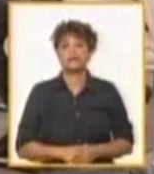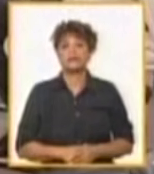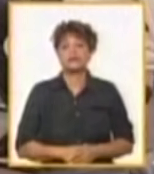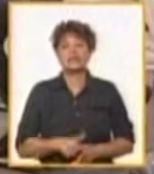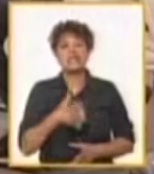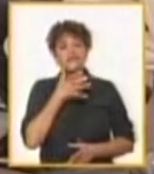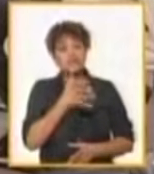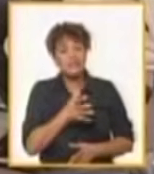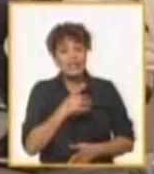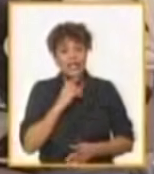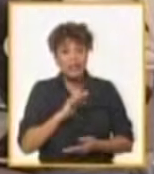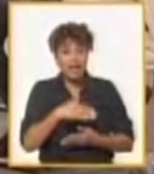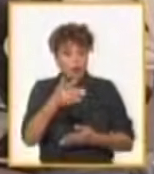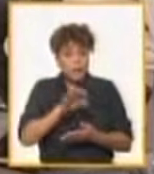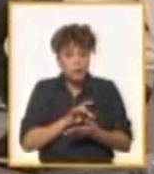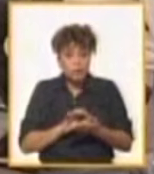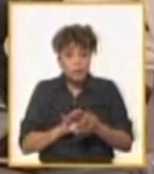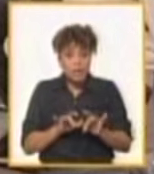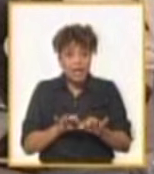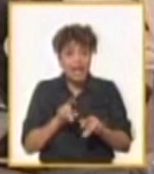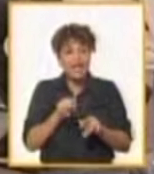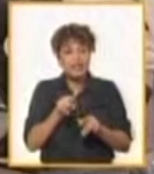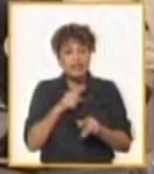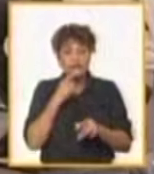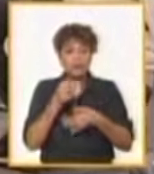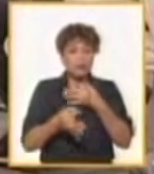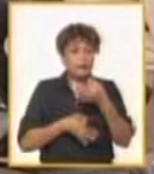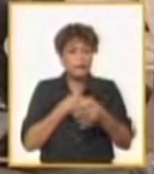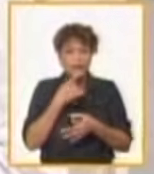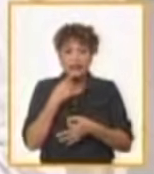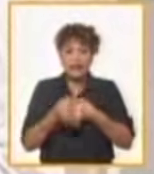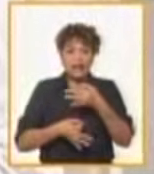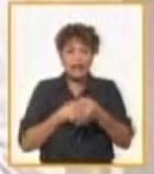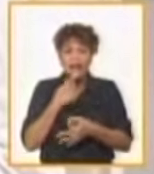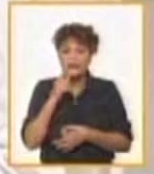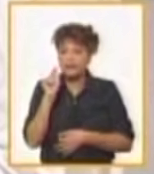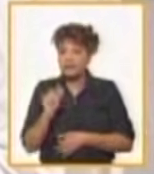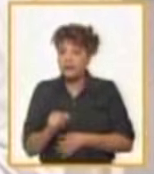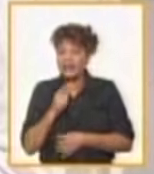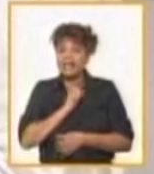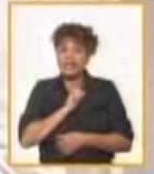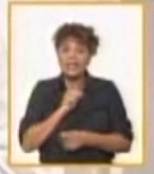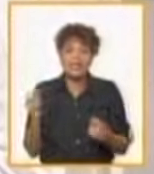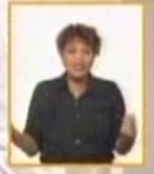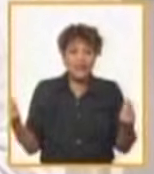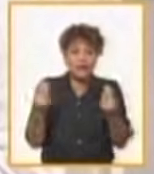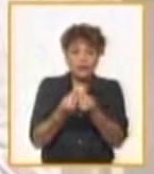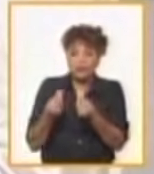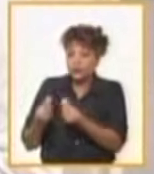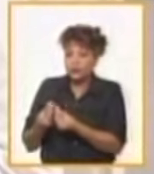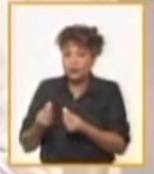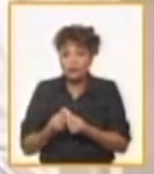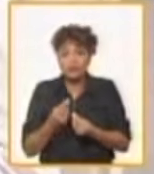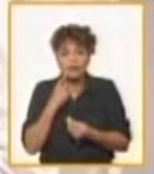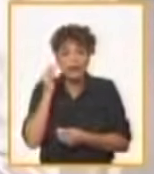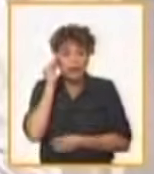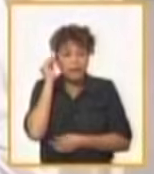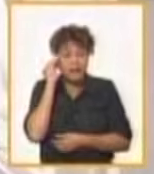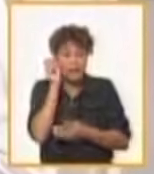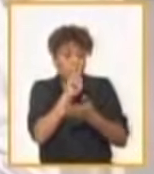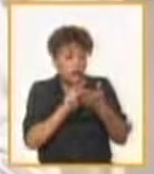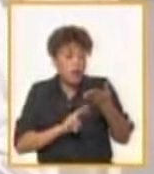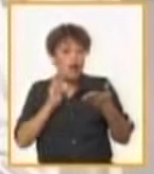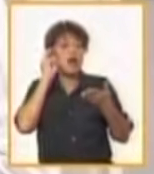explica a quienes, a los que él quiere sumar a su batalla, porque esa es la otra